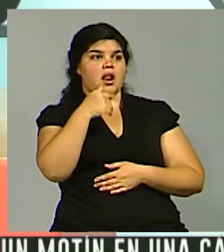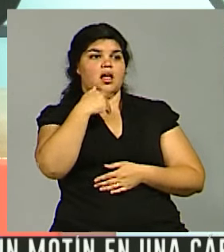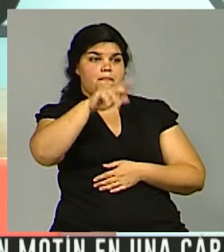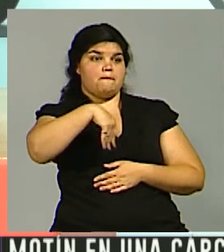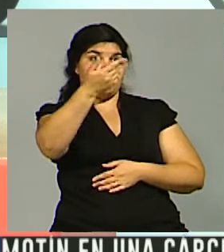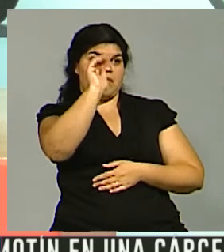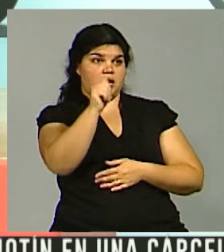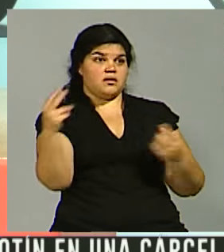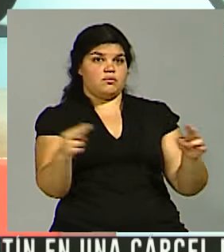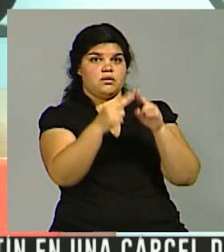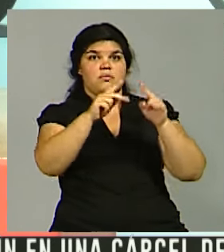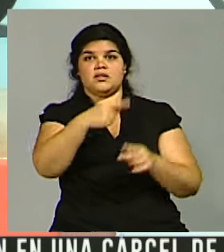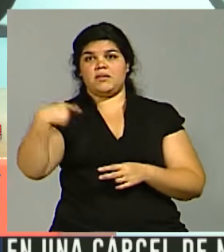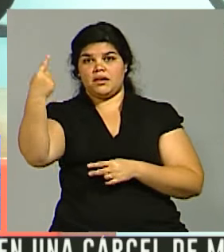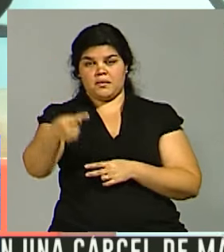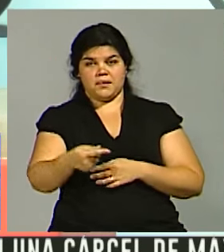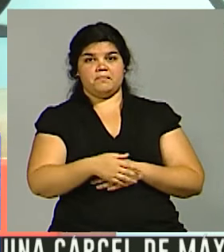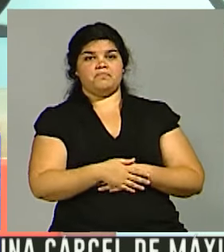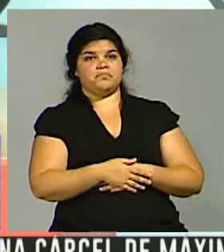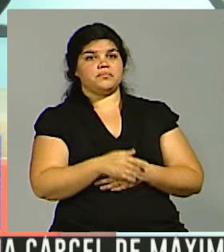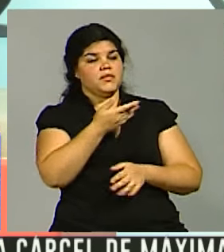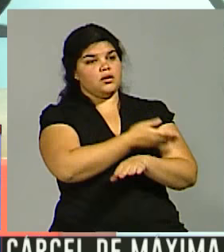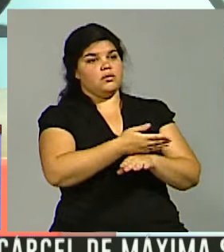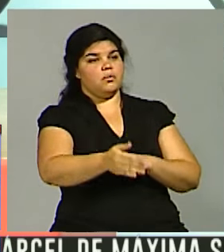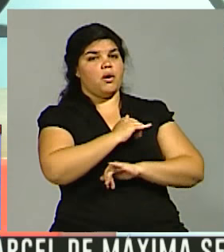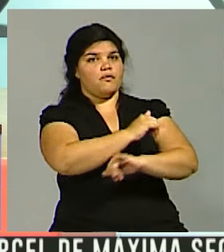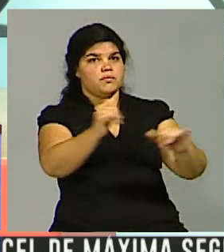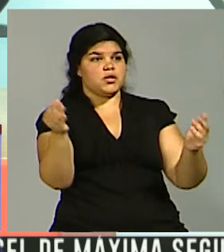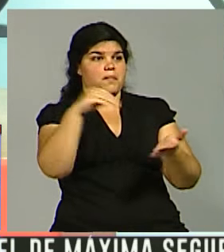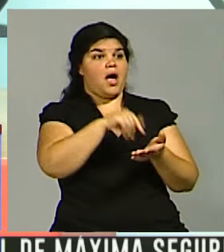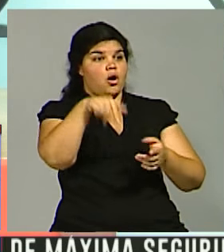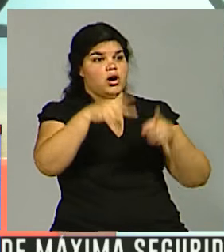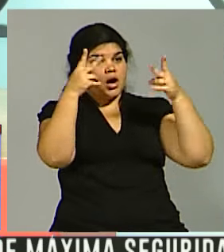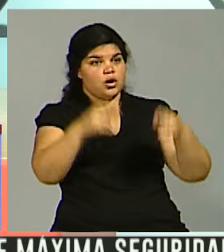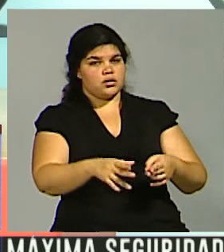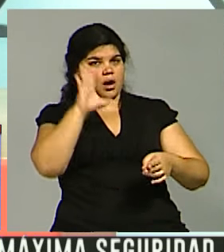martes. Gracias, será hasta la semana que viene. Nosotros seguimos con más información, vamos a ir a un corte. Recuerden